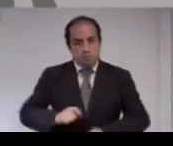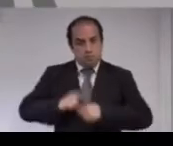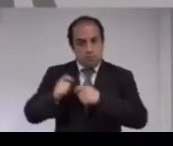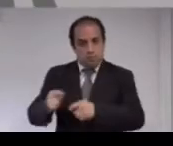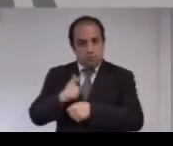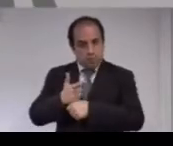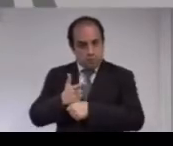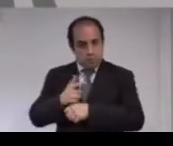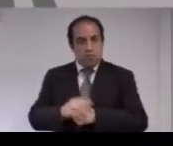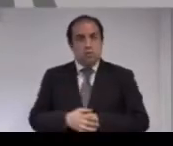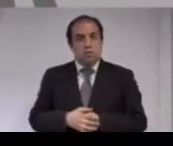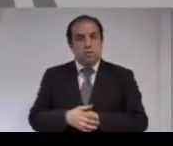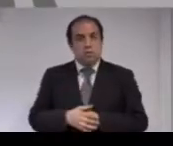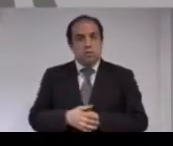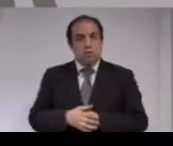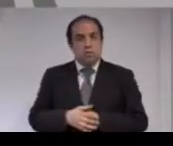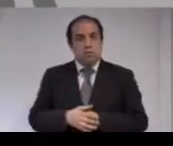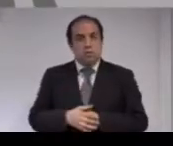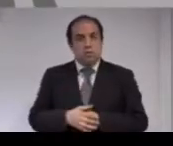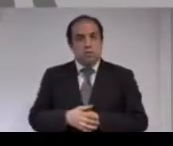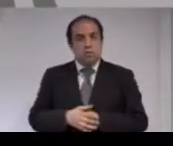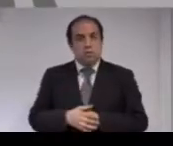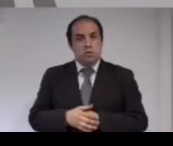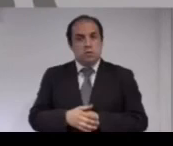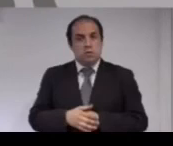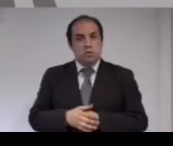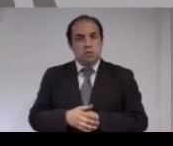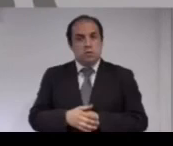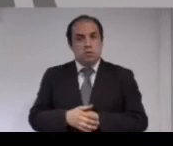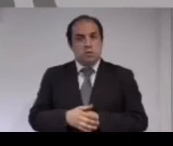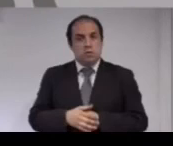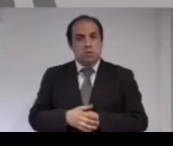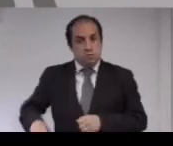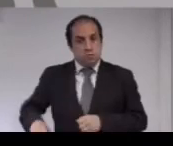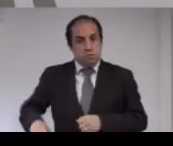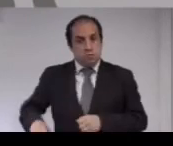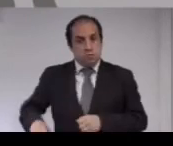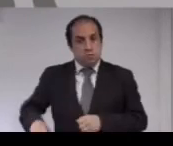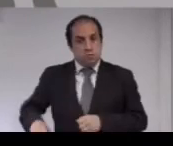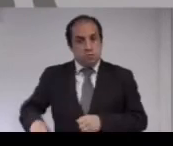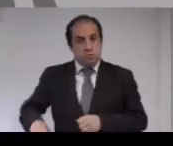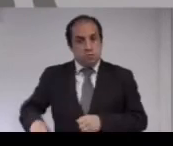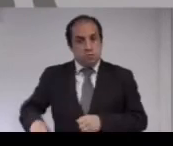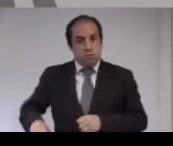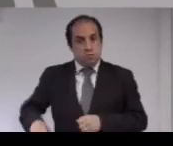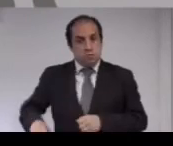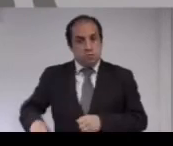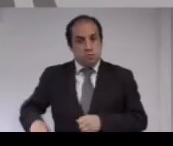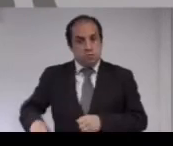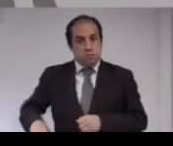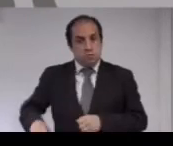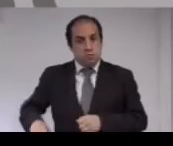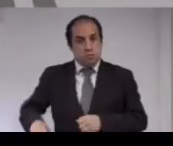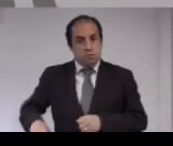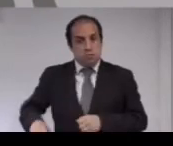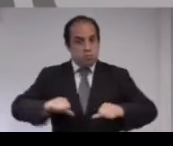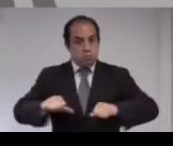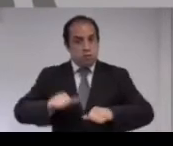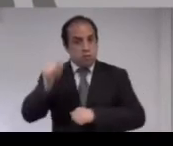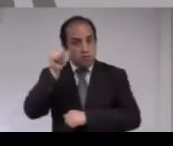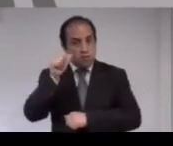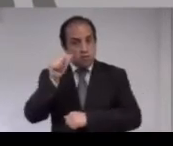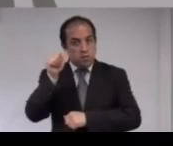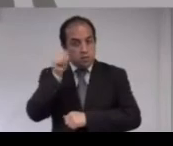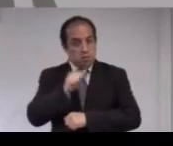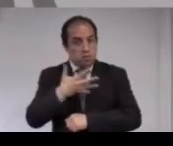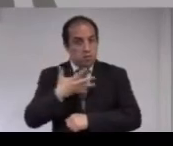a la licenciada Adriana, directora general de gobierno, que incluso estuvo, ¿no?, en el lugar de los hechos y que siempre ha tenido a su cargo pues